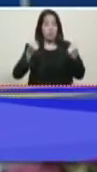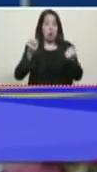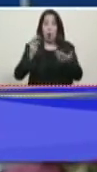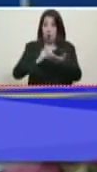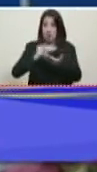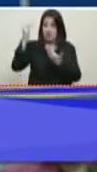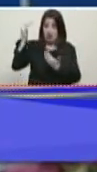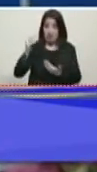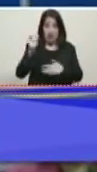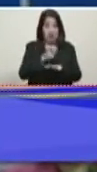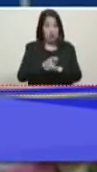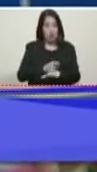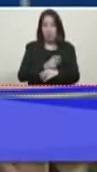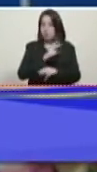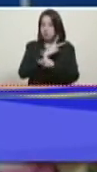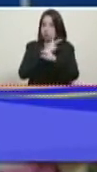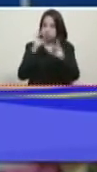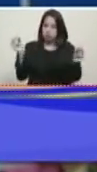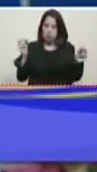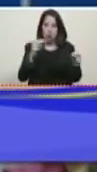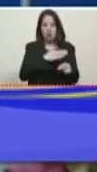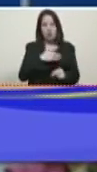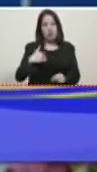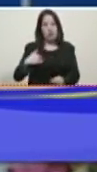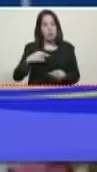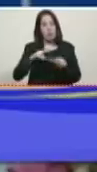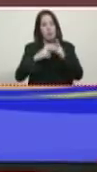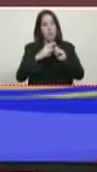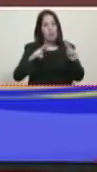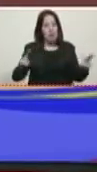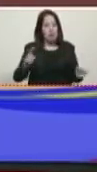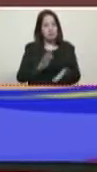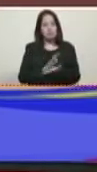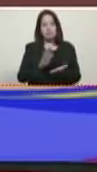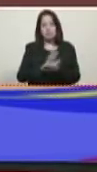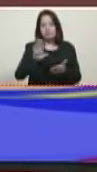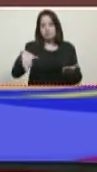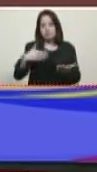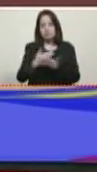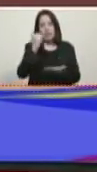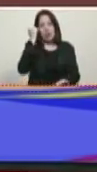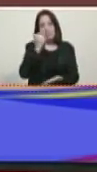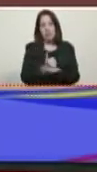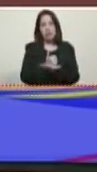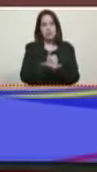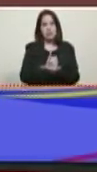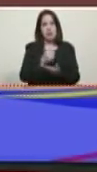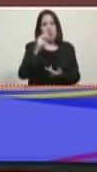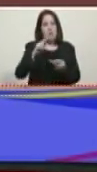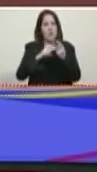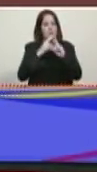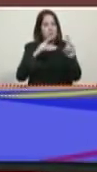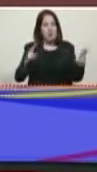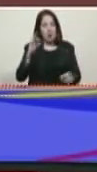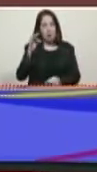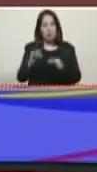este pueblo lo que quiere es paz y le ha demostrado la paz y tendremos paz también paz con justicia paz con trabajo paz con amor gracias gobernador